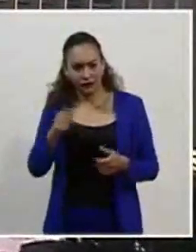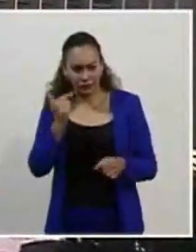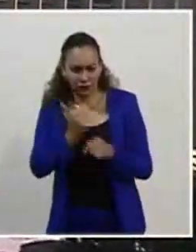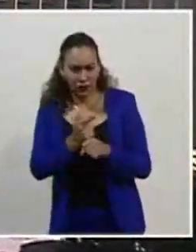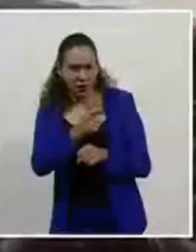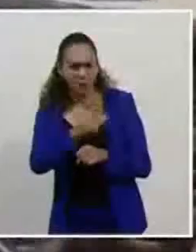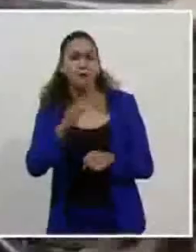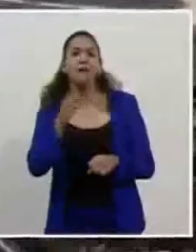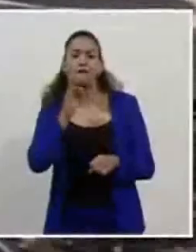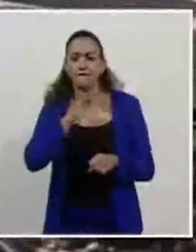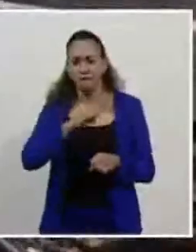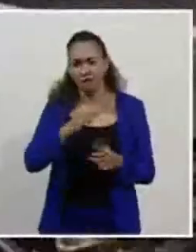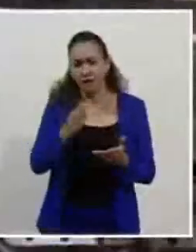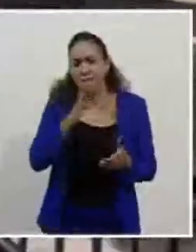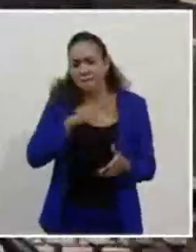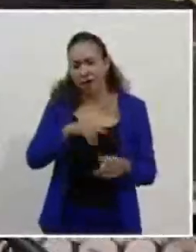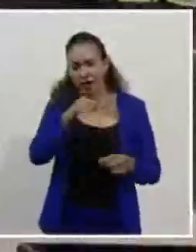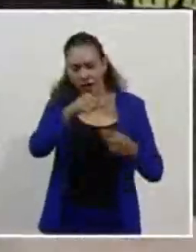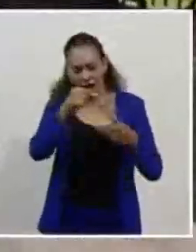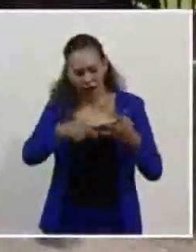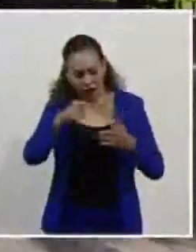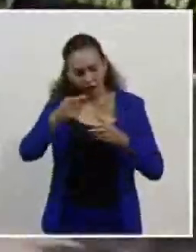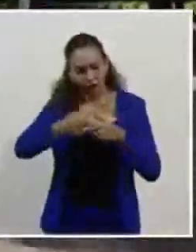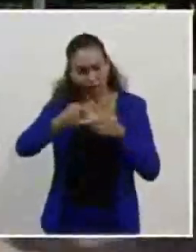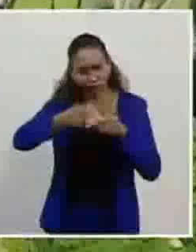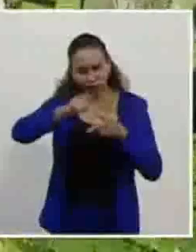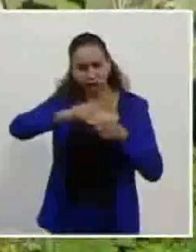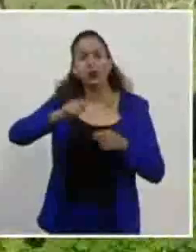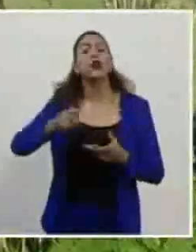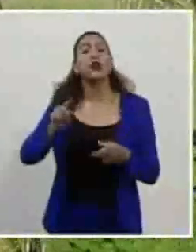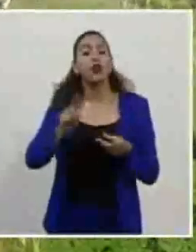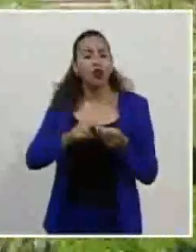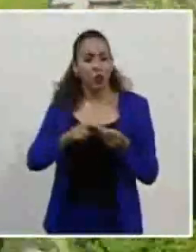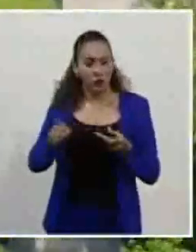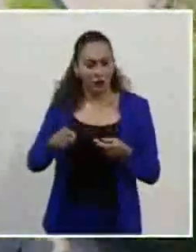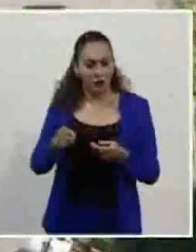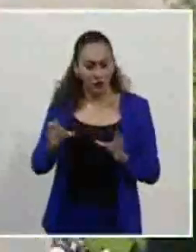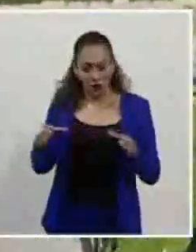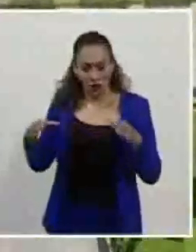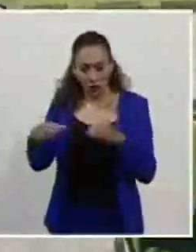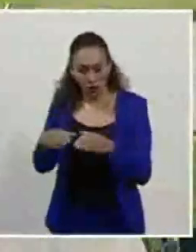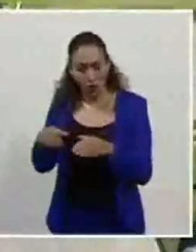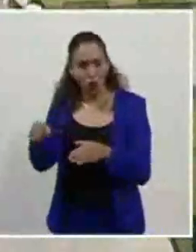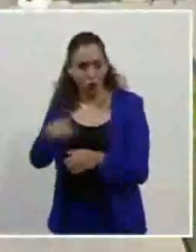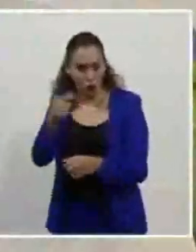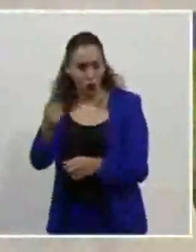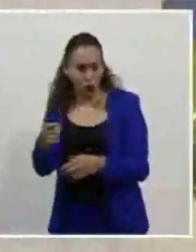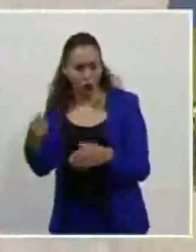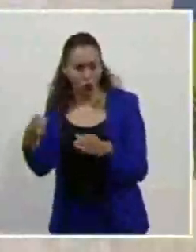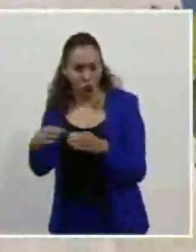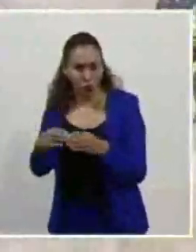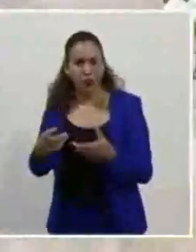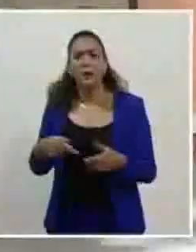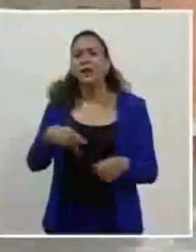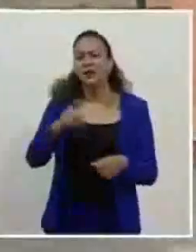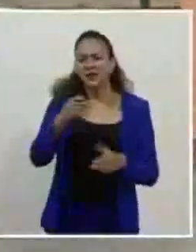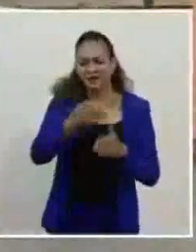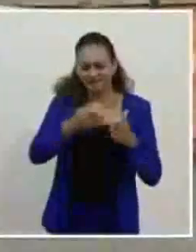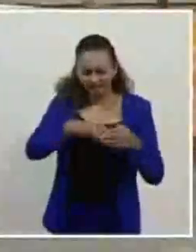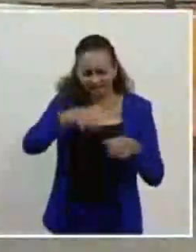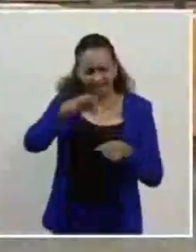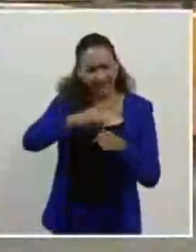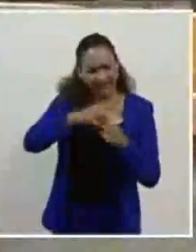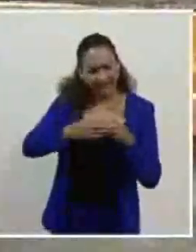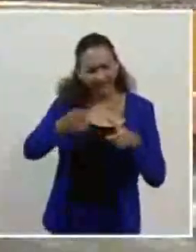irregularidades en el recuento que se llevó a cabo en la localidad de Ticul y no en la validez de la elección, toda vez que